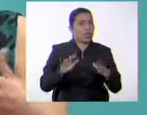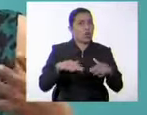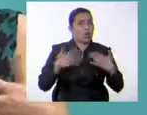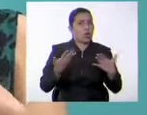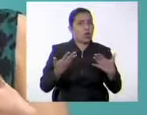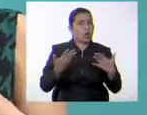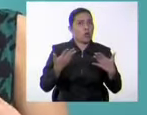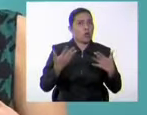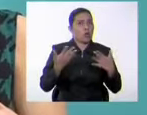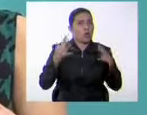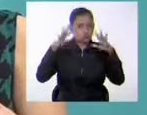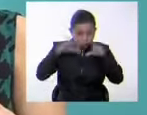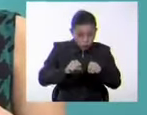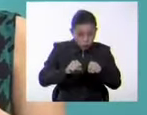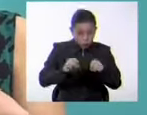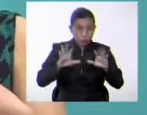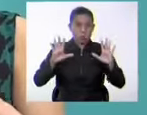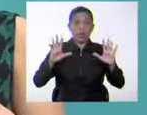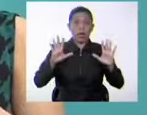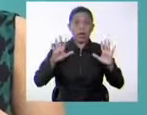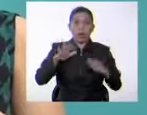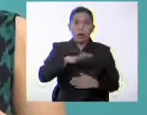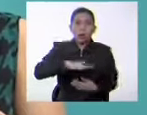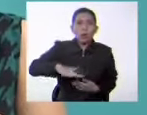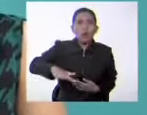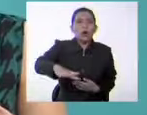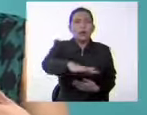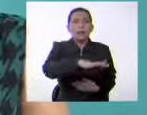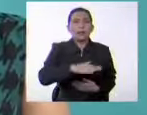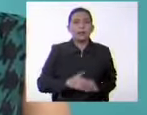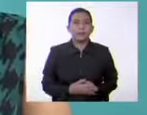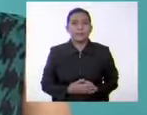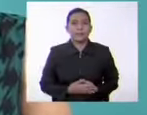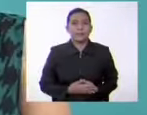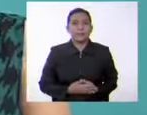¿verdad?, geográficos. Es decir, aquí jugó un papel importante la